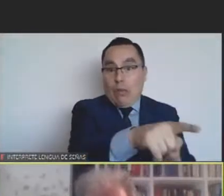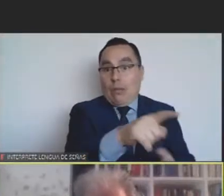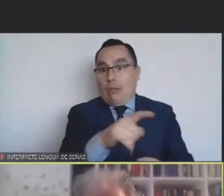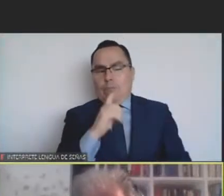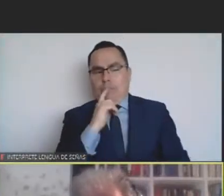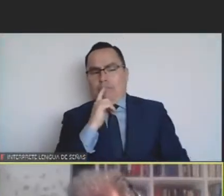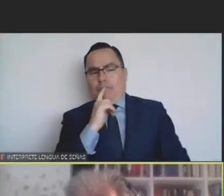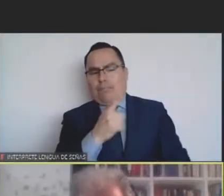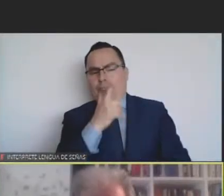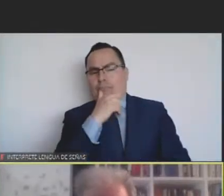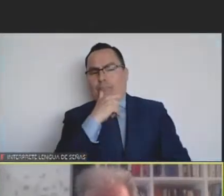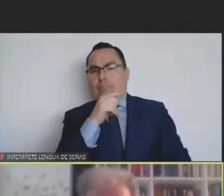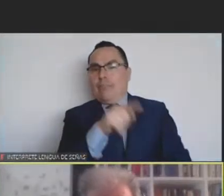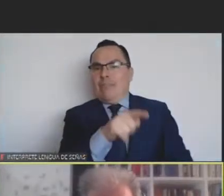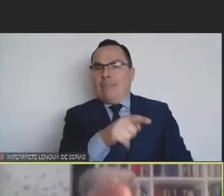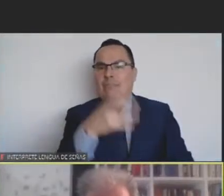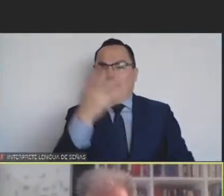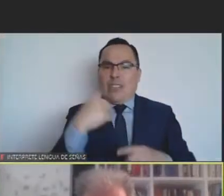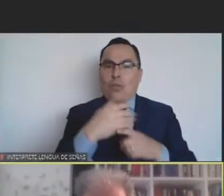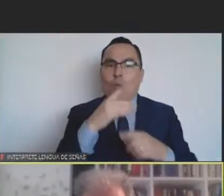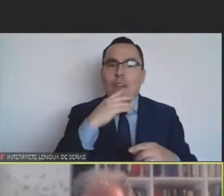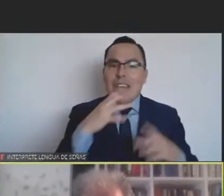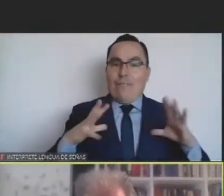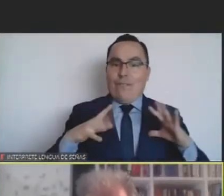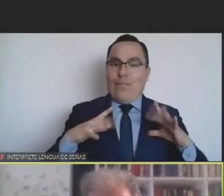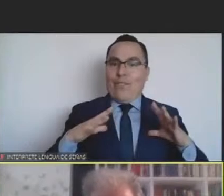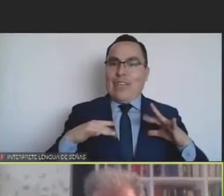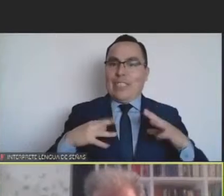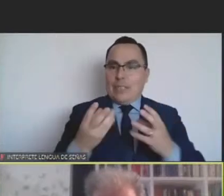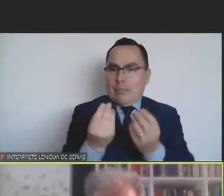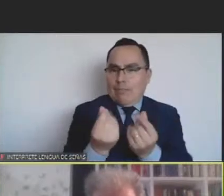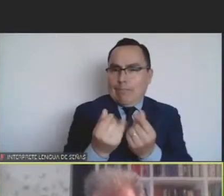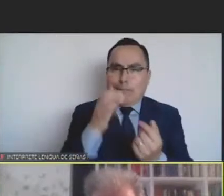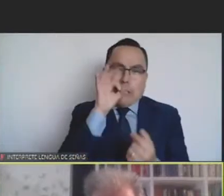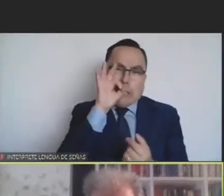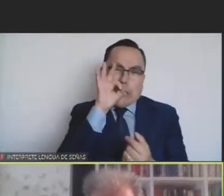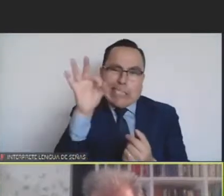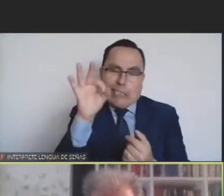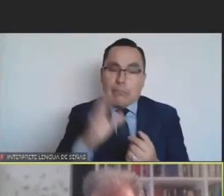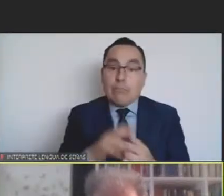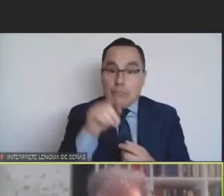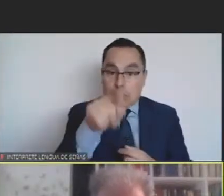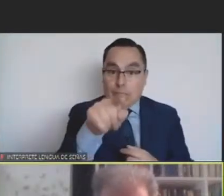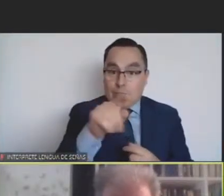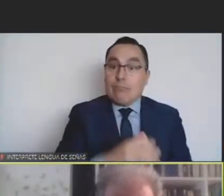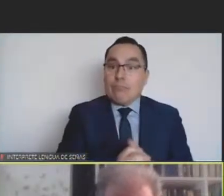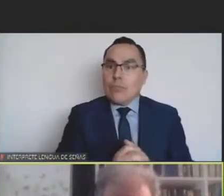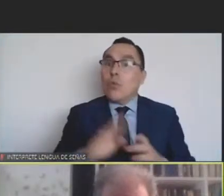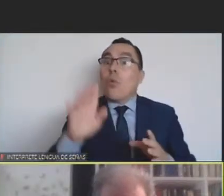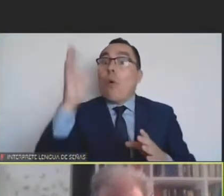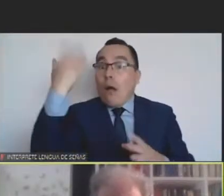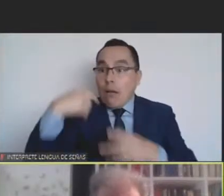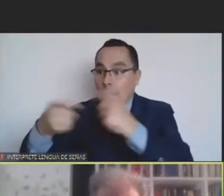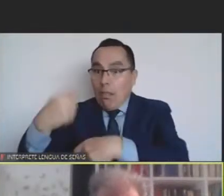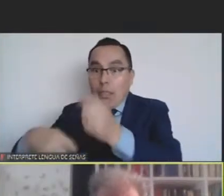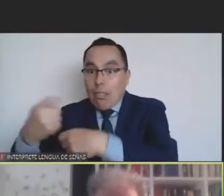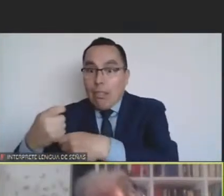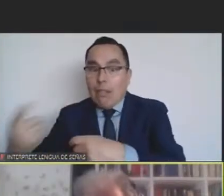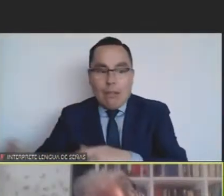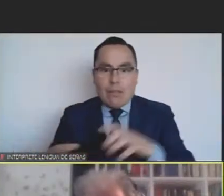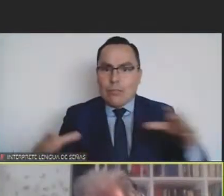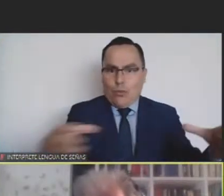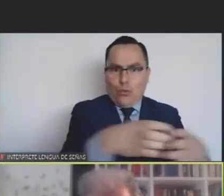mundo experto que se llama Felices y Forrados, y que ha aclarado problemas en el mercado